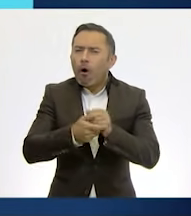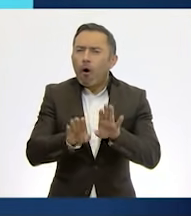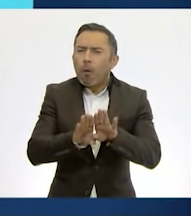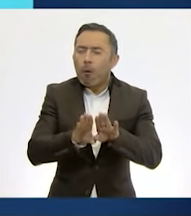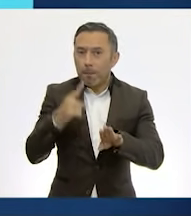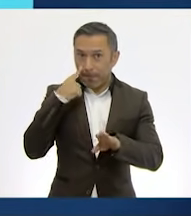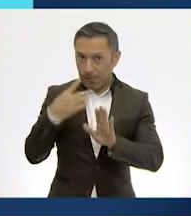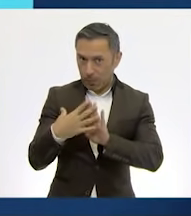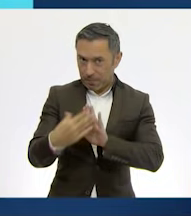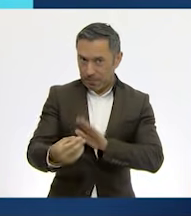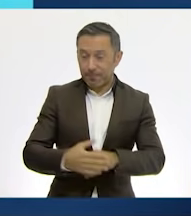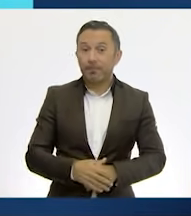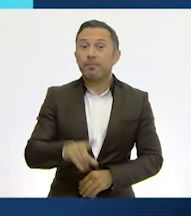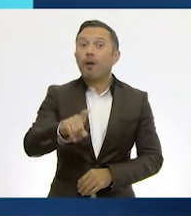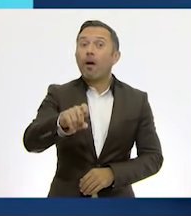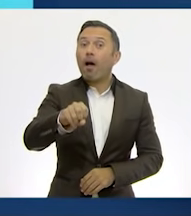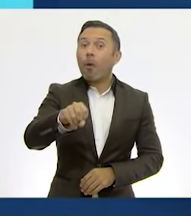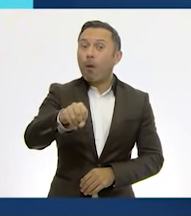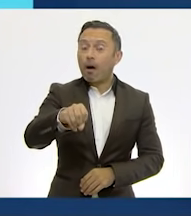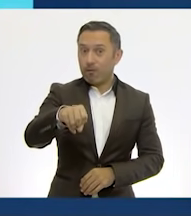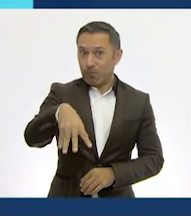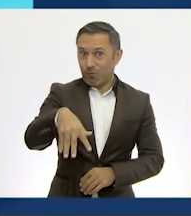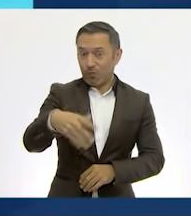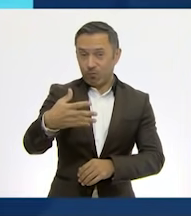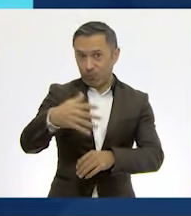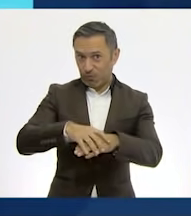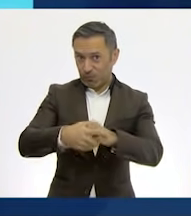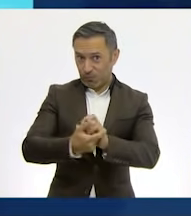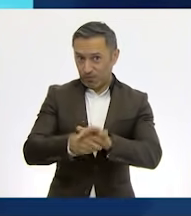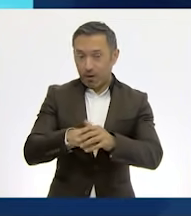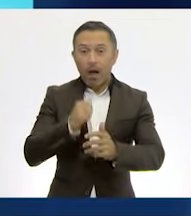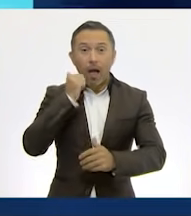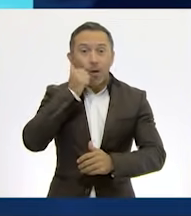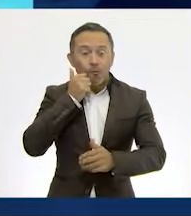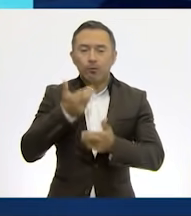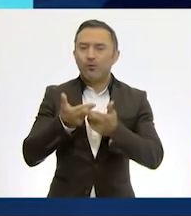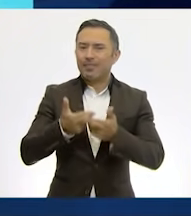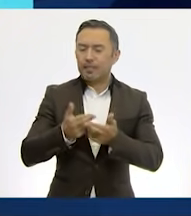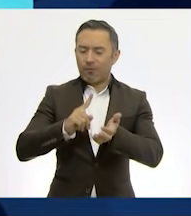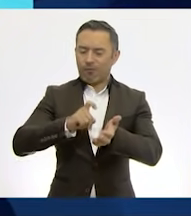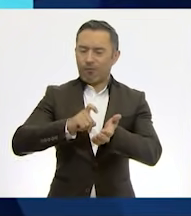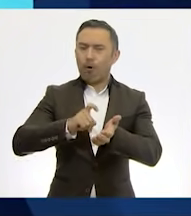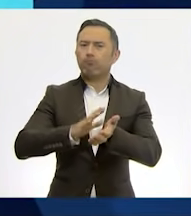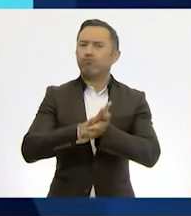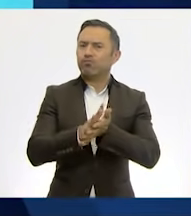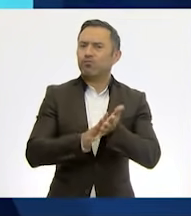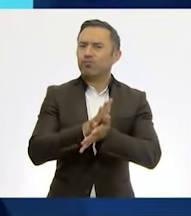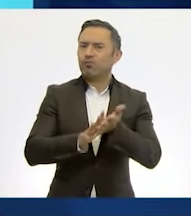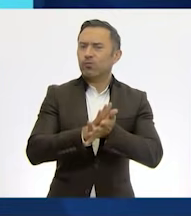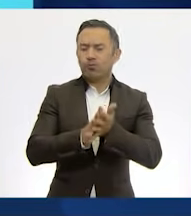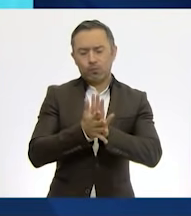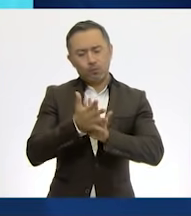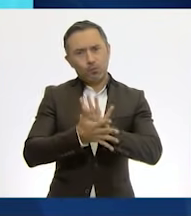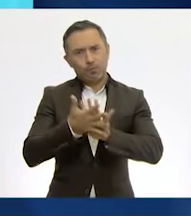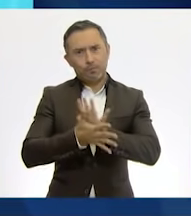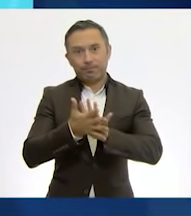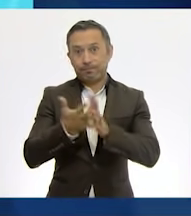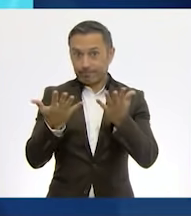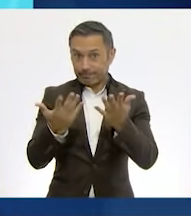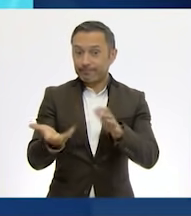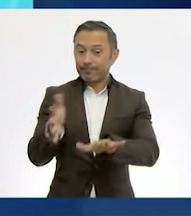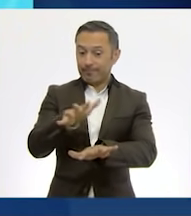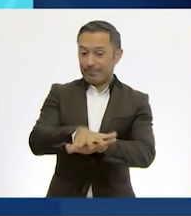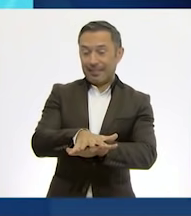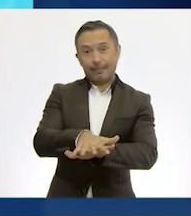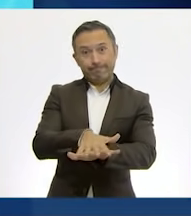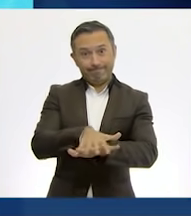manos. Usa suficiente jabón. Frota tus palmas una con la otra. Ahora, frota la